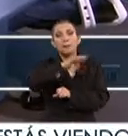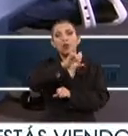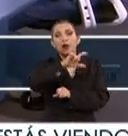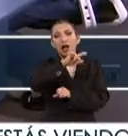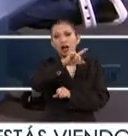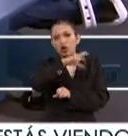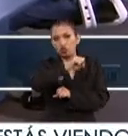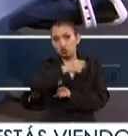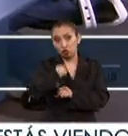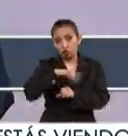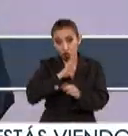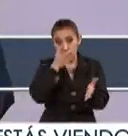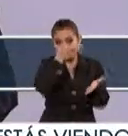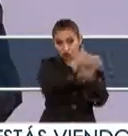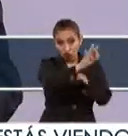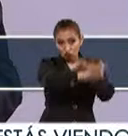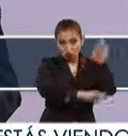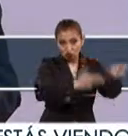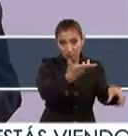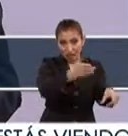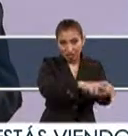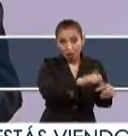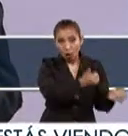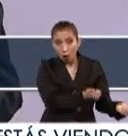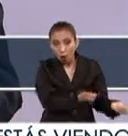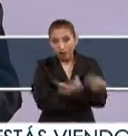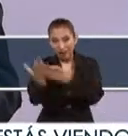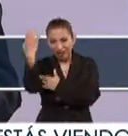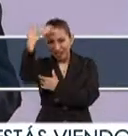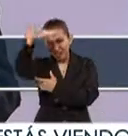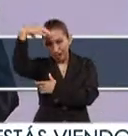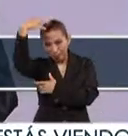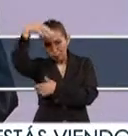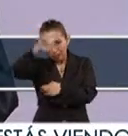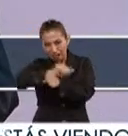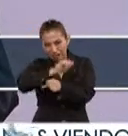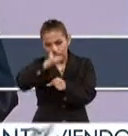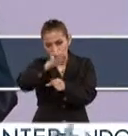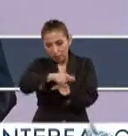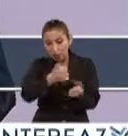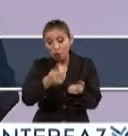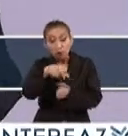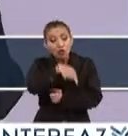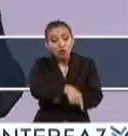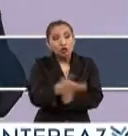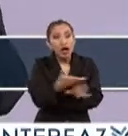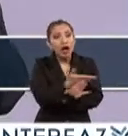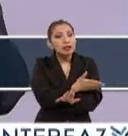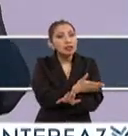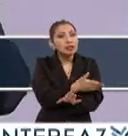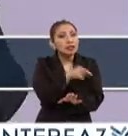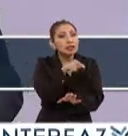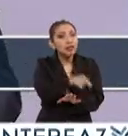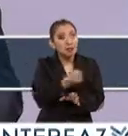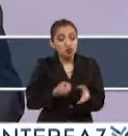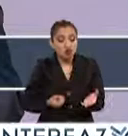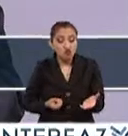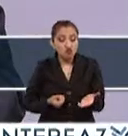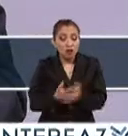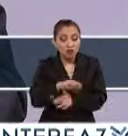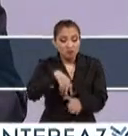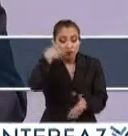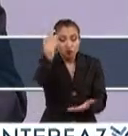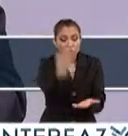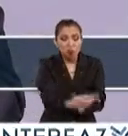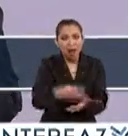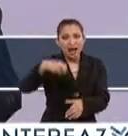nosotros atendimos en el hospital y de las que trasladamos en nuestras ambulancias el mismo día del sismo, muchos de ellos fueron porque al salir se